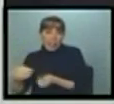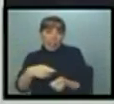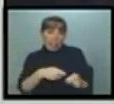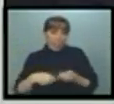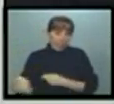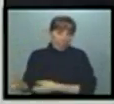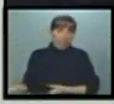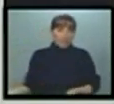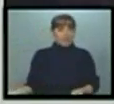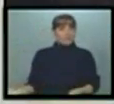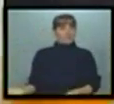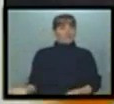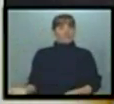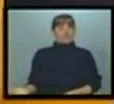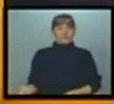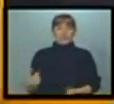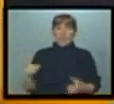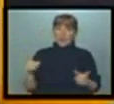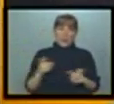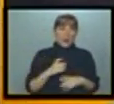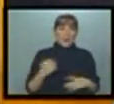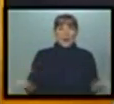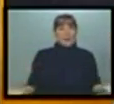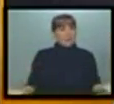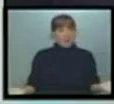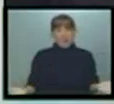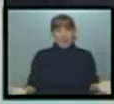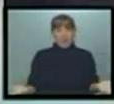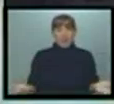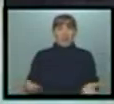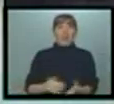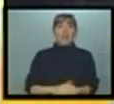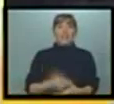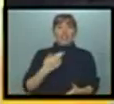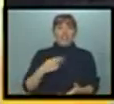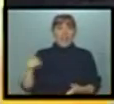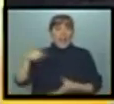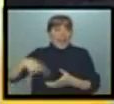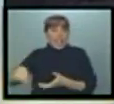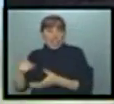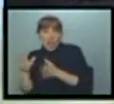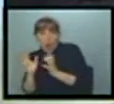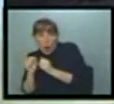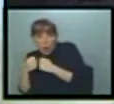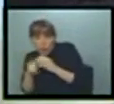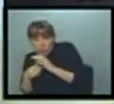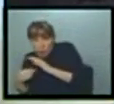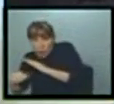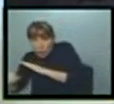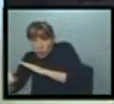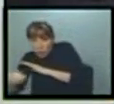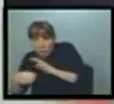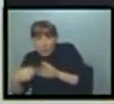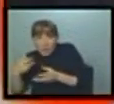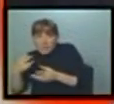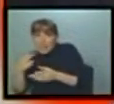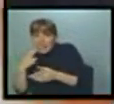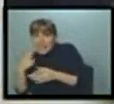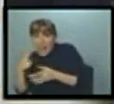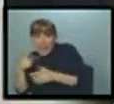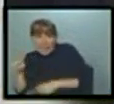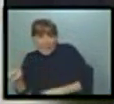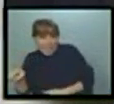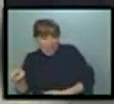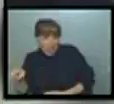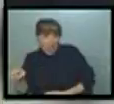es el efecto contrario, disminuye, claro, la recaudación fiscal. Y ese es uno de los argumentos que tiene la Cámara de la Industria. Que hablando de empleo,